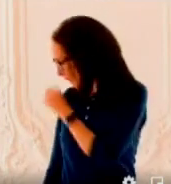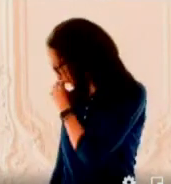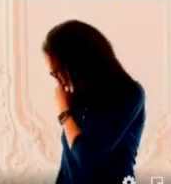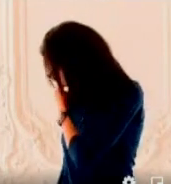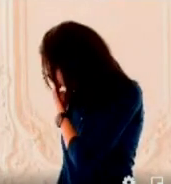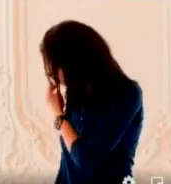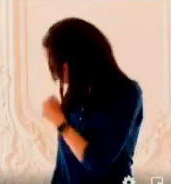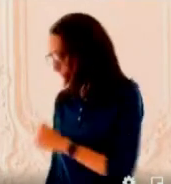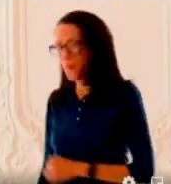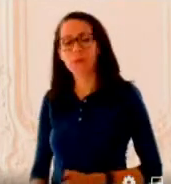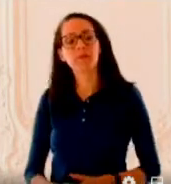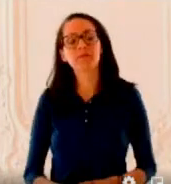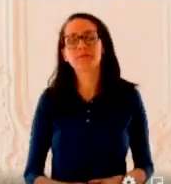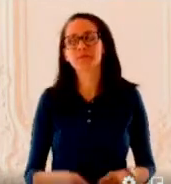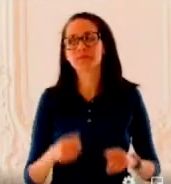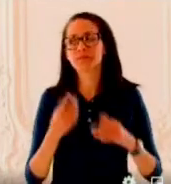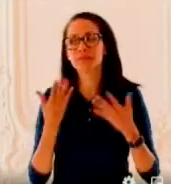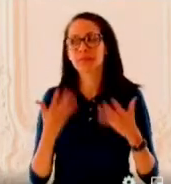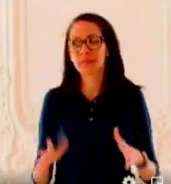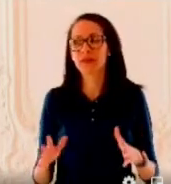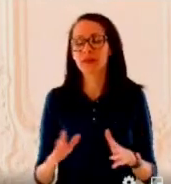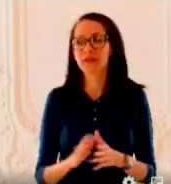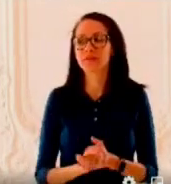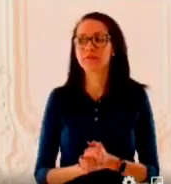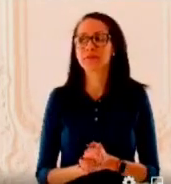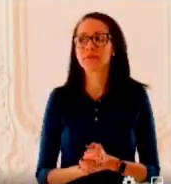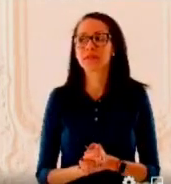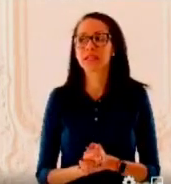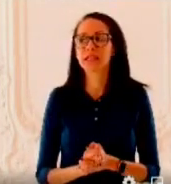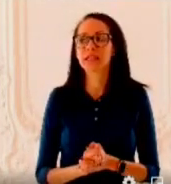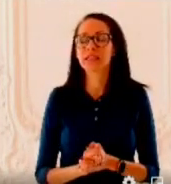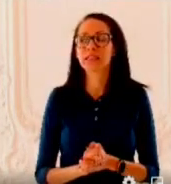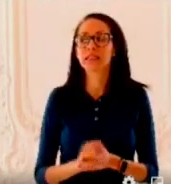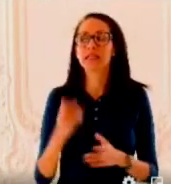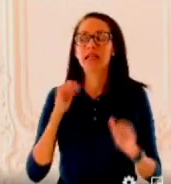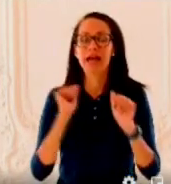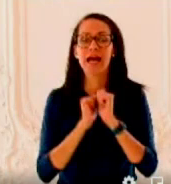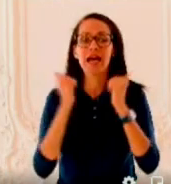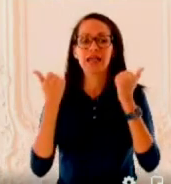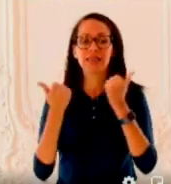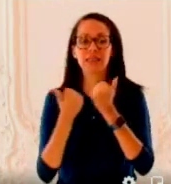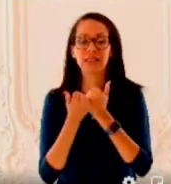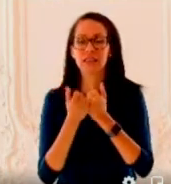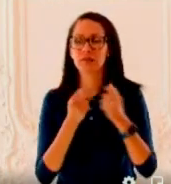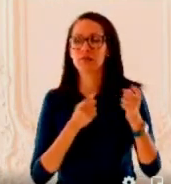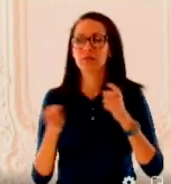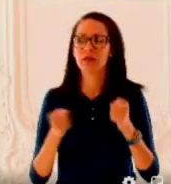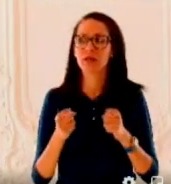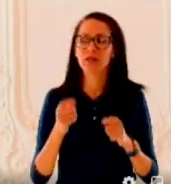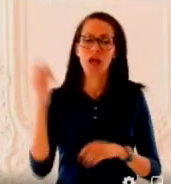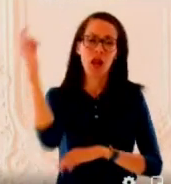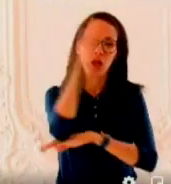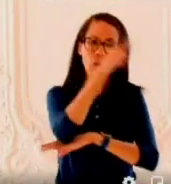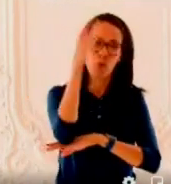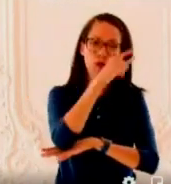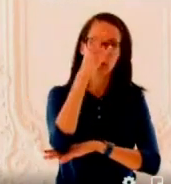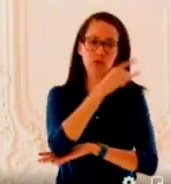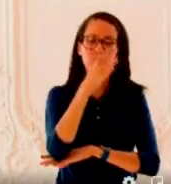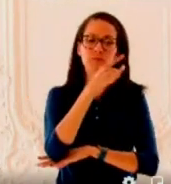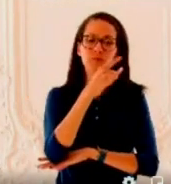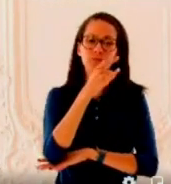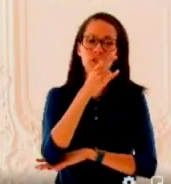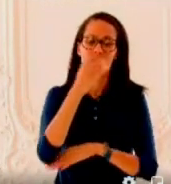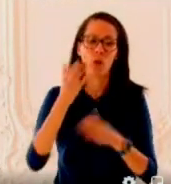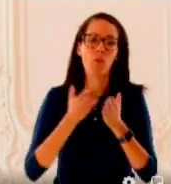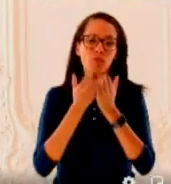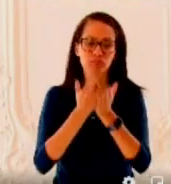Para finalizar, quiero dar continuidad a la agencia que maneja nuestros puertos y aeropuertos. En estos tiempos de